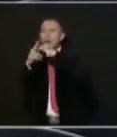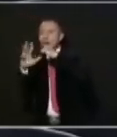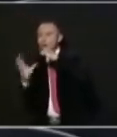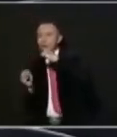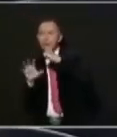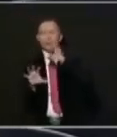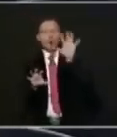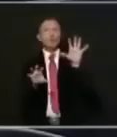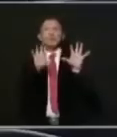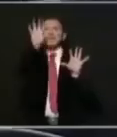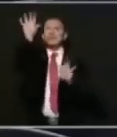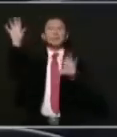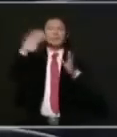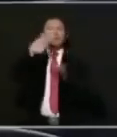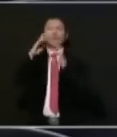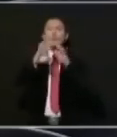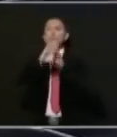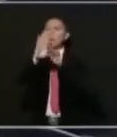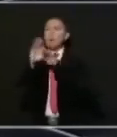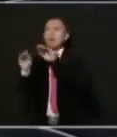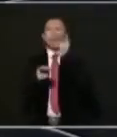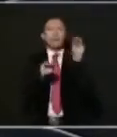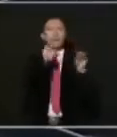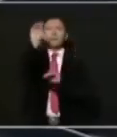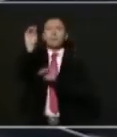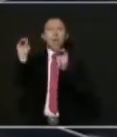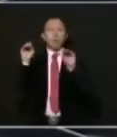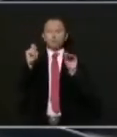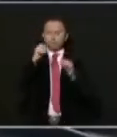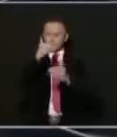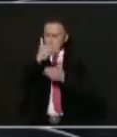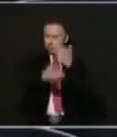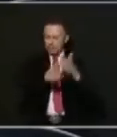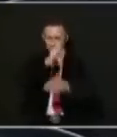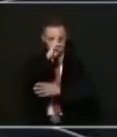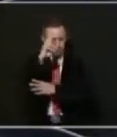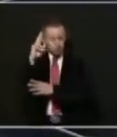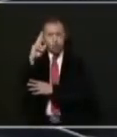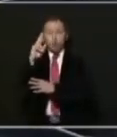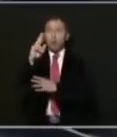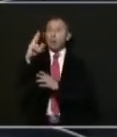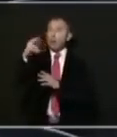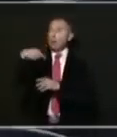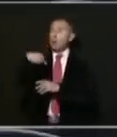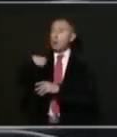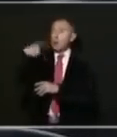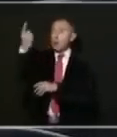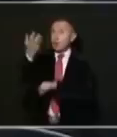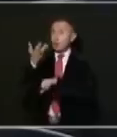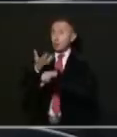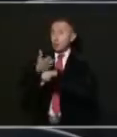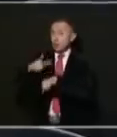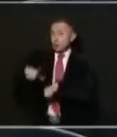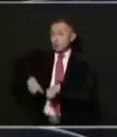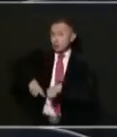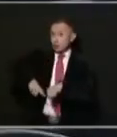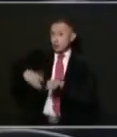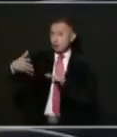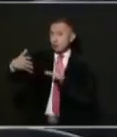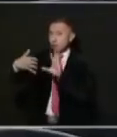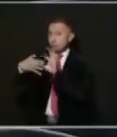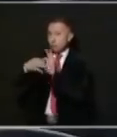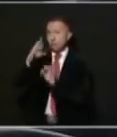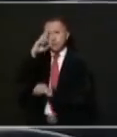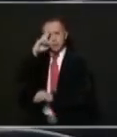La relación con el gobierno de Estados Unidos será de respeto, de beneficio mutuo y